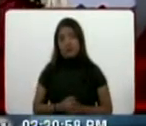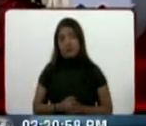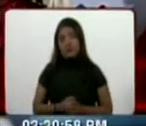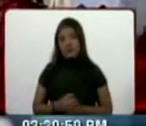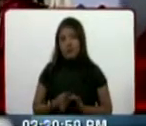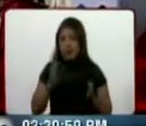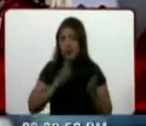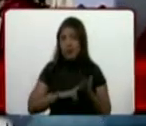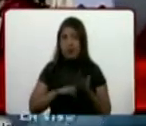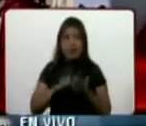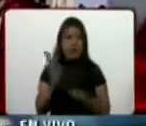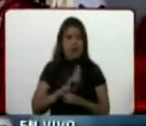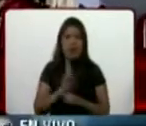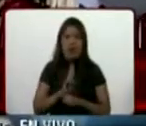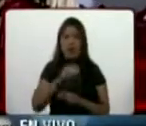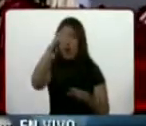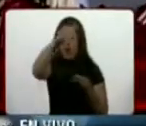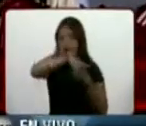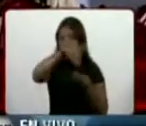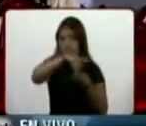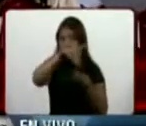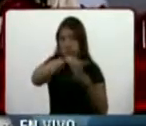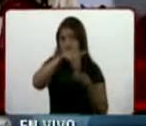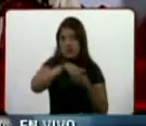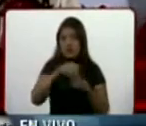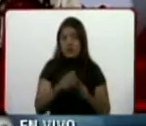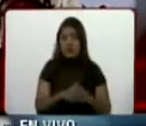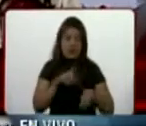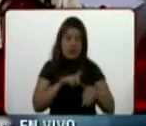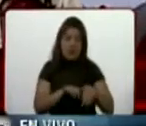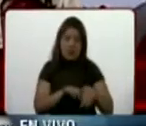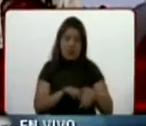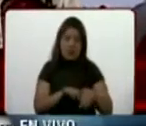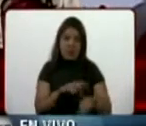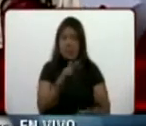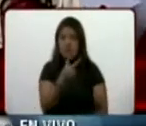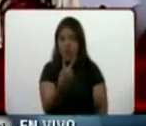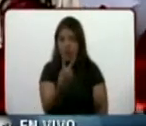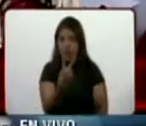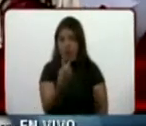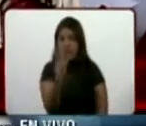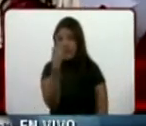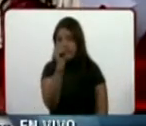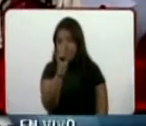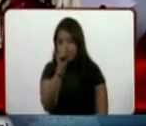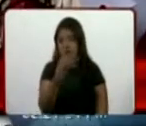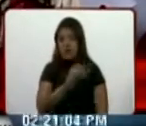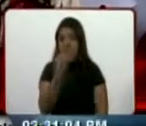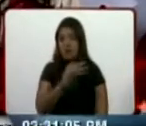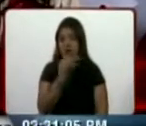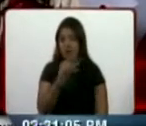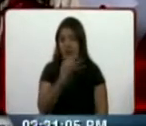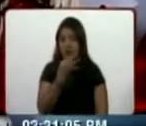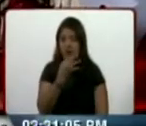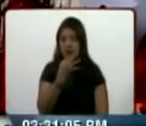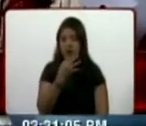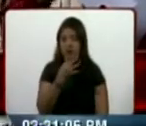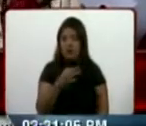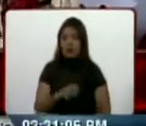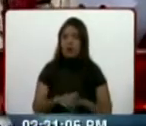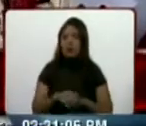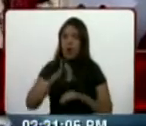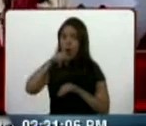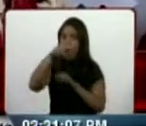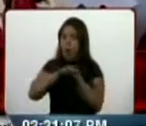que fluya la votación. Estamos a las 2:20. Las mesas, Jorge, están